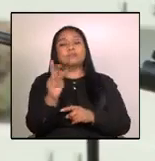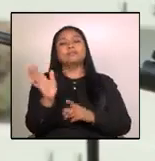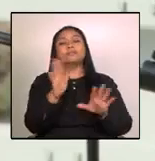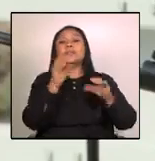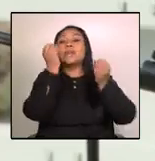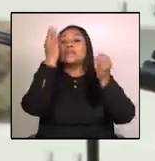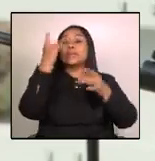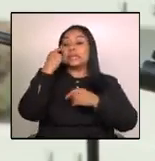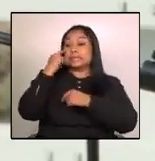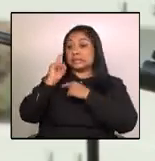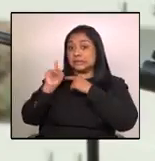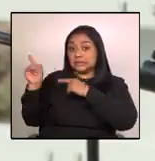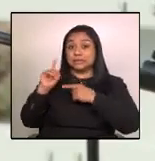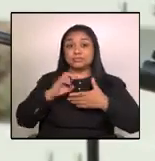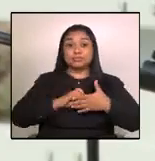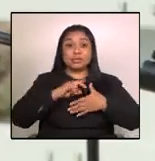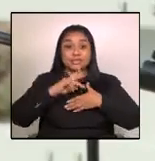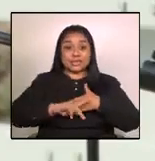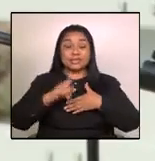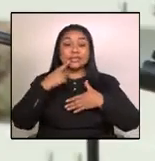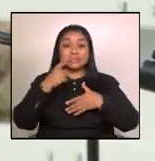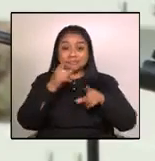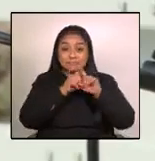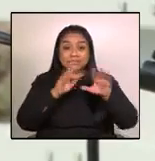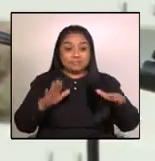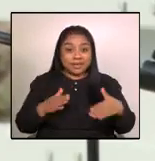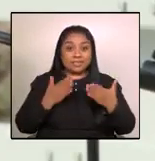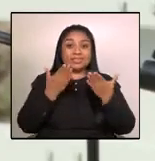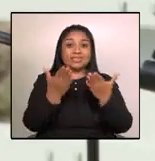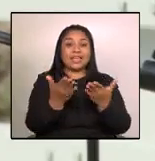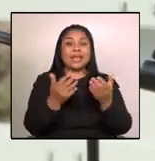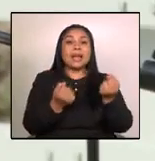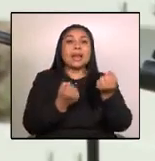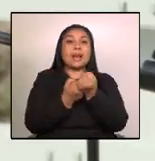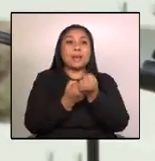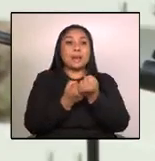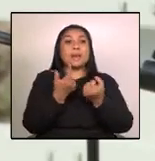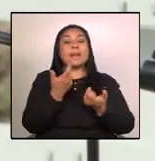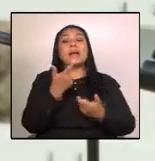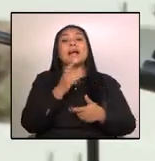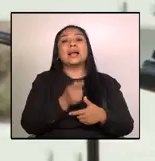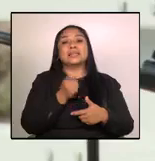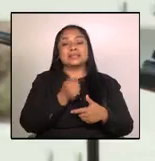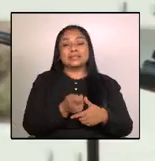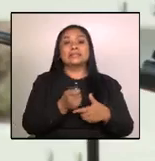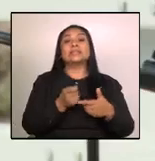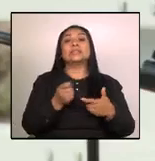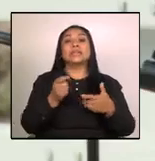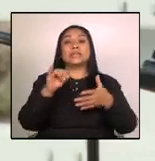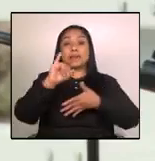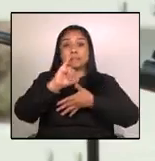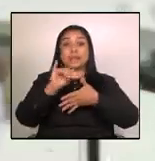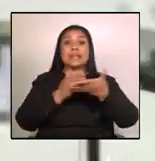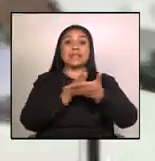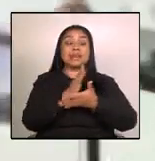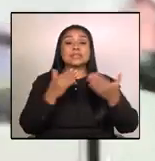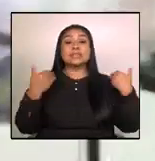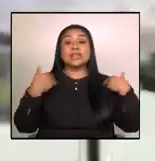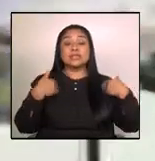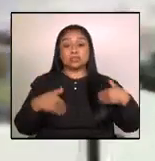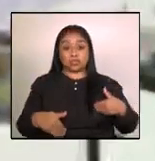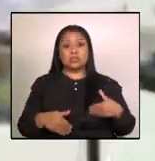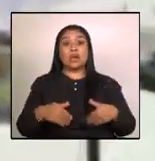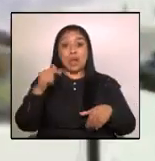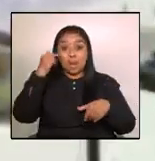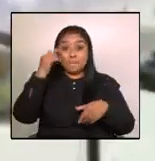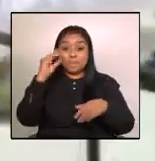este proyecto estamos abonando a las sentencias de la Corte Interamericana de los Derechos Humanos, porque aquí en las riberas del